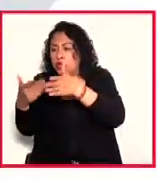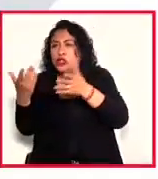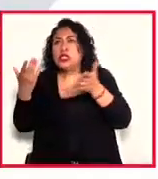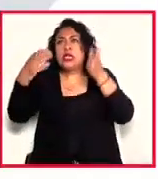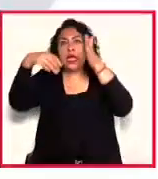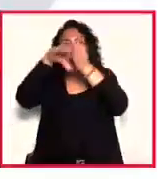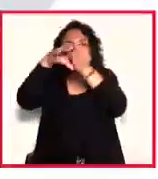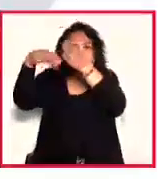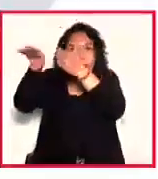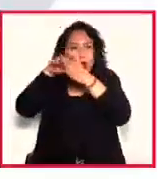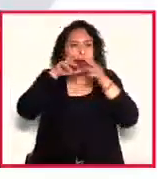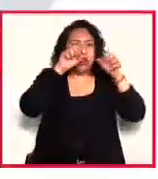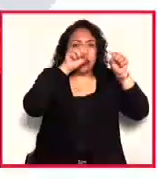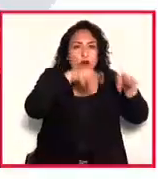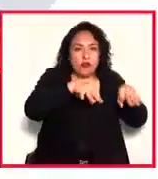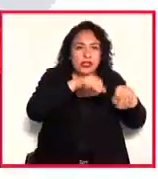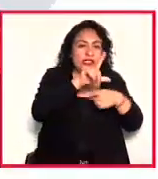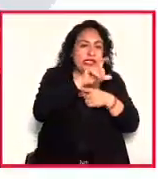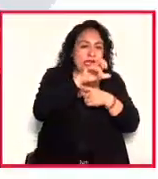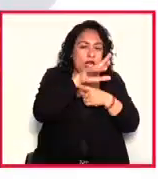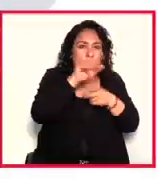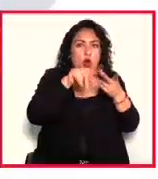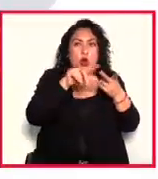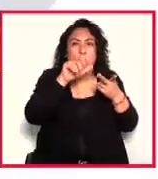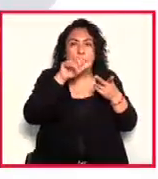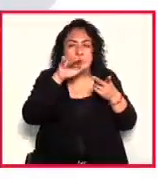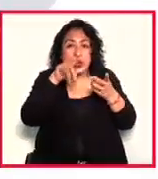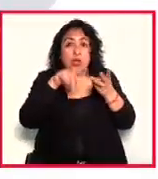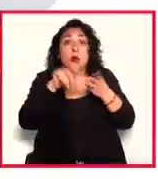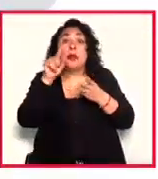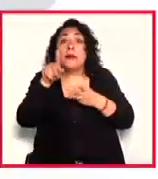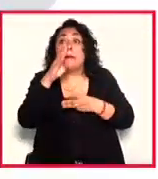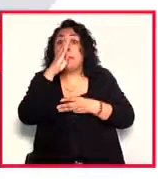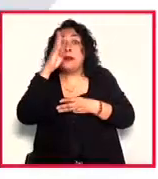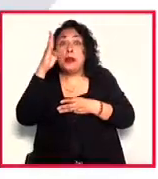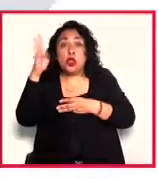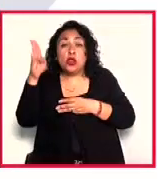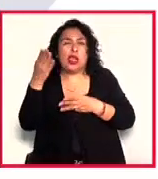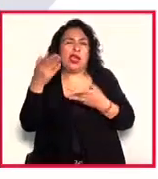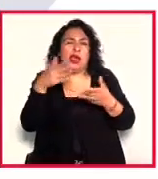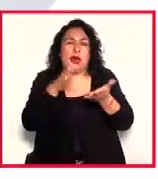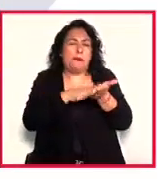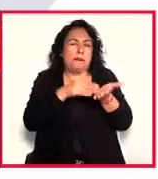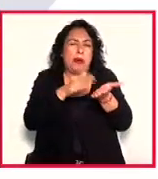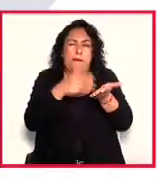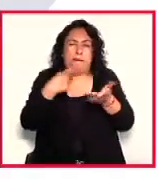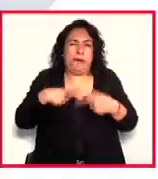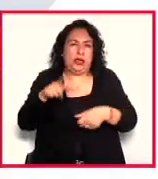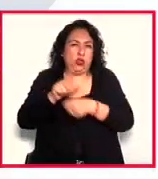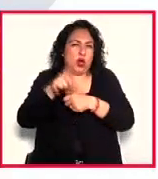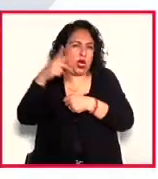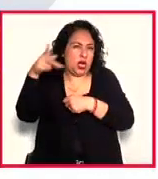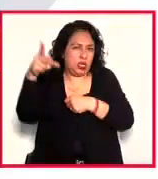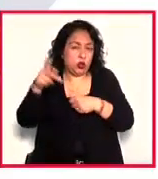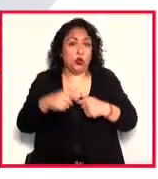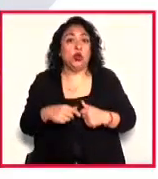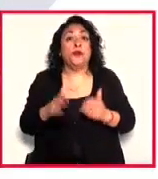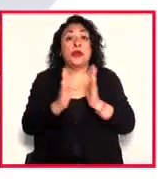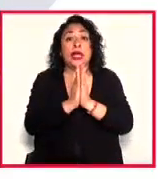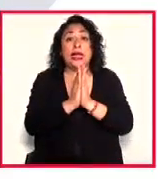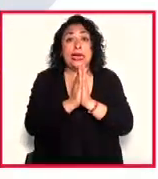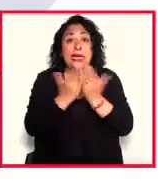de Leonora y Emérico, pero sobre todo su biblioteca y documentos personales. Los libros, muchos de